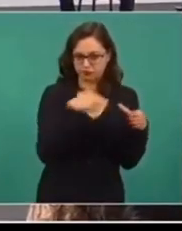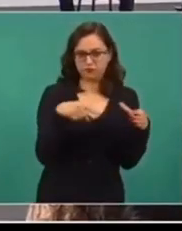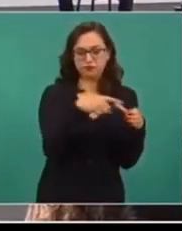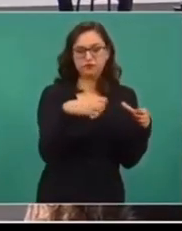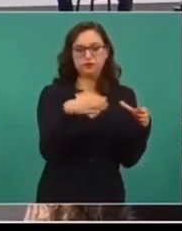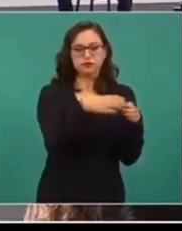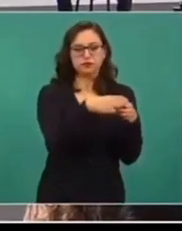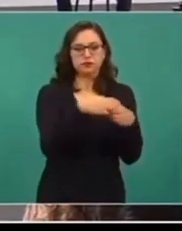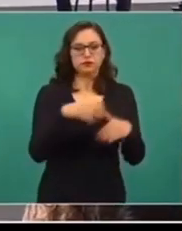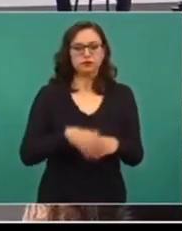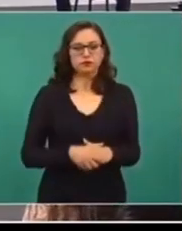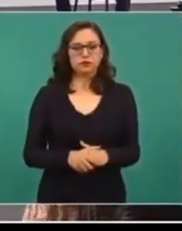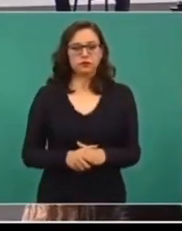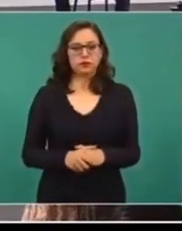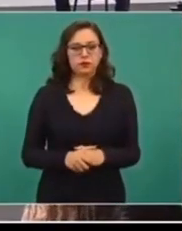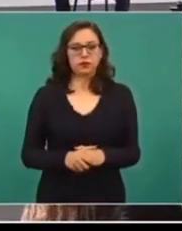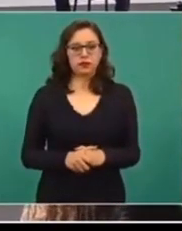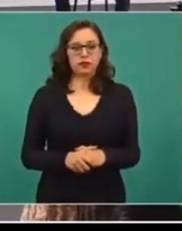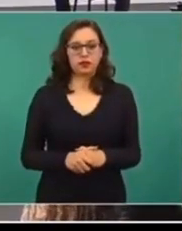Comiencen con la puta